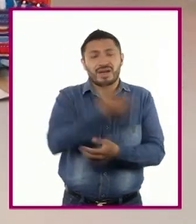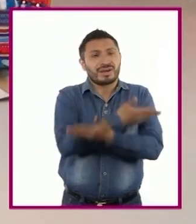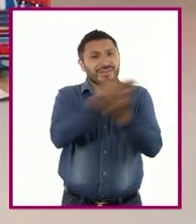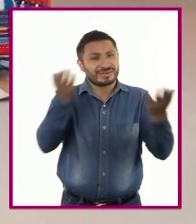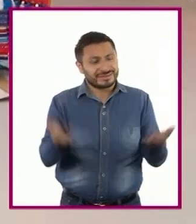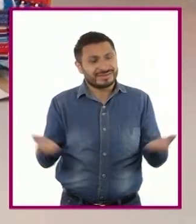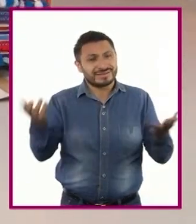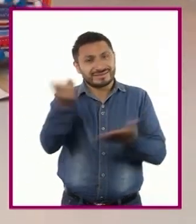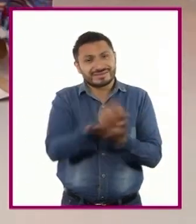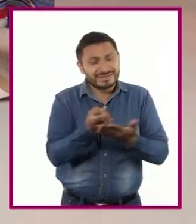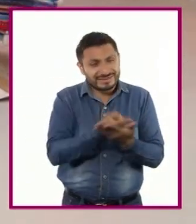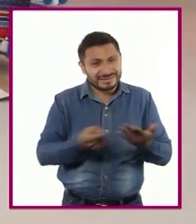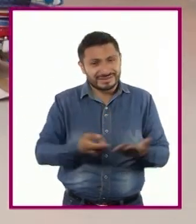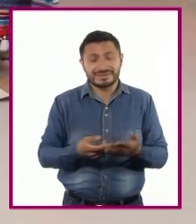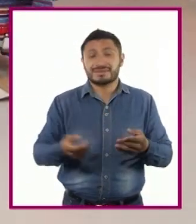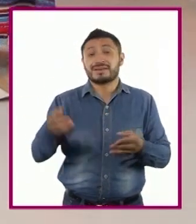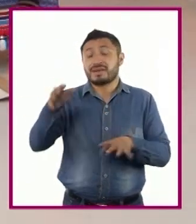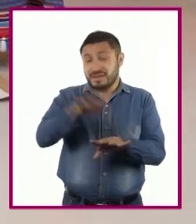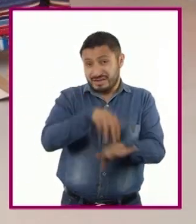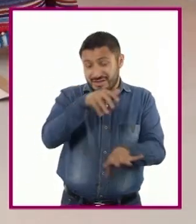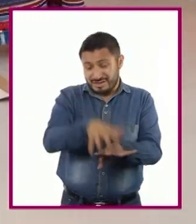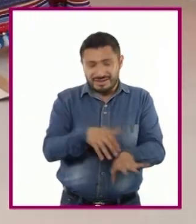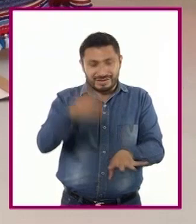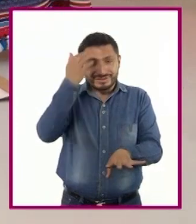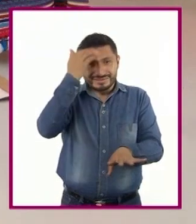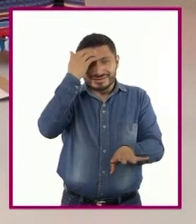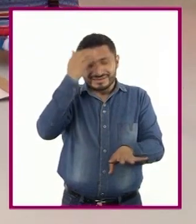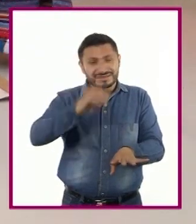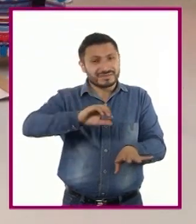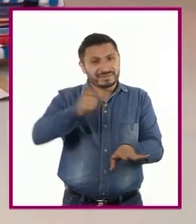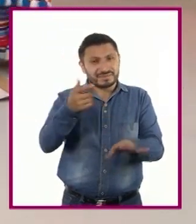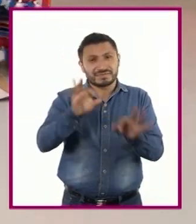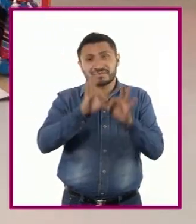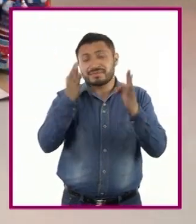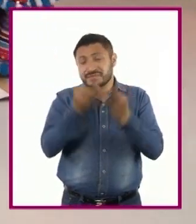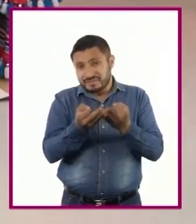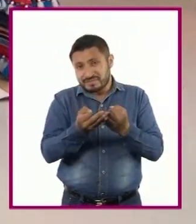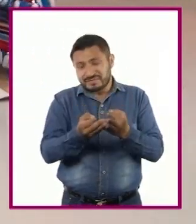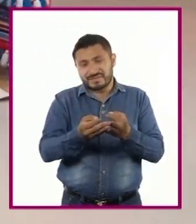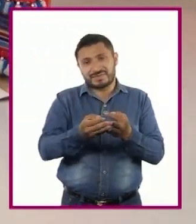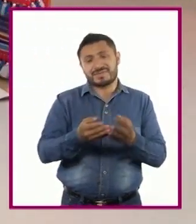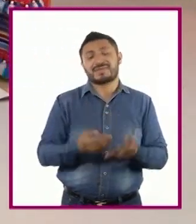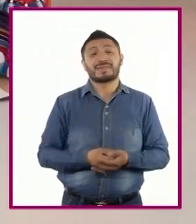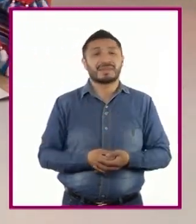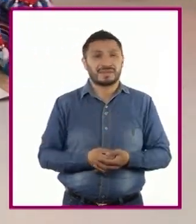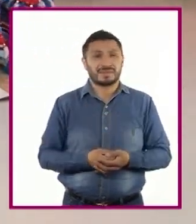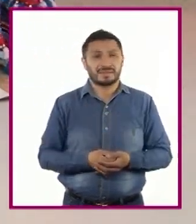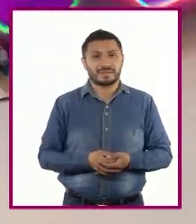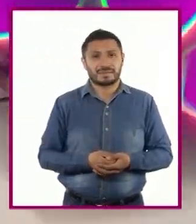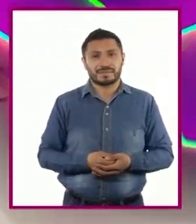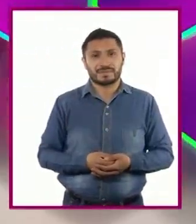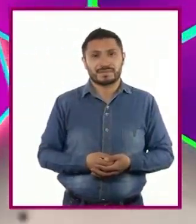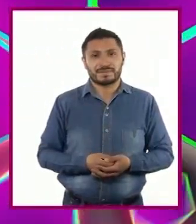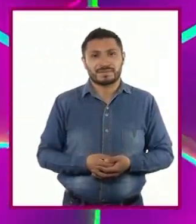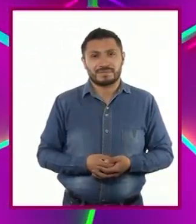alumnos han dibujado con los pies, explorando otras posibilidades pictóricas.